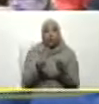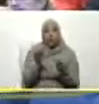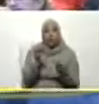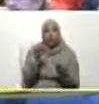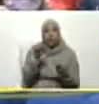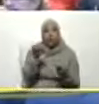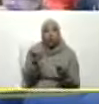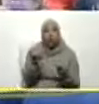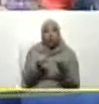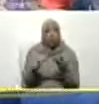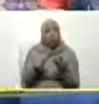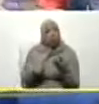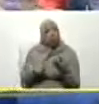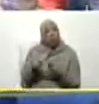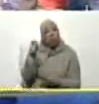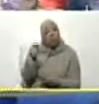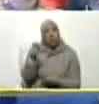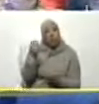Sotorroja.